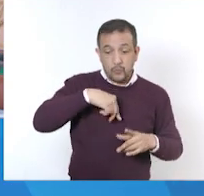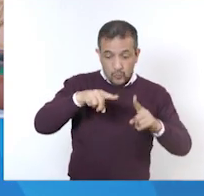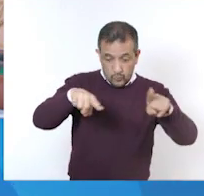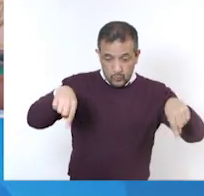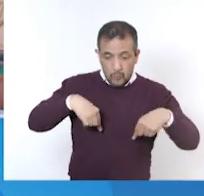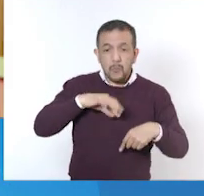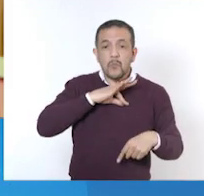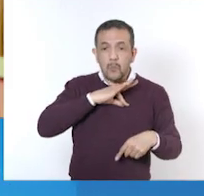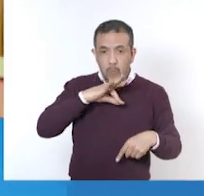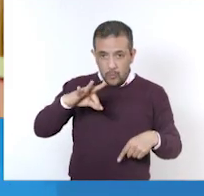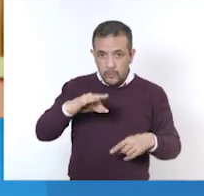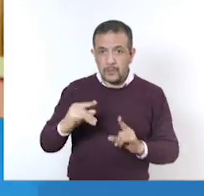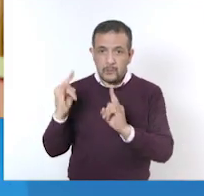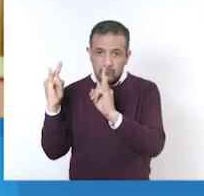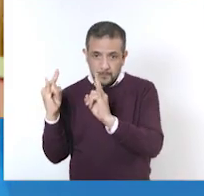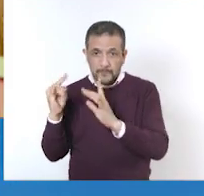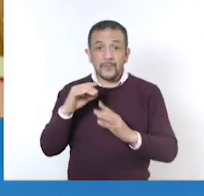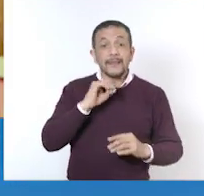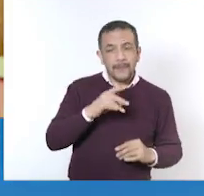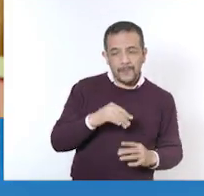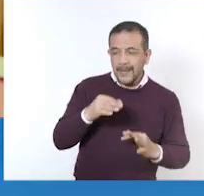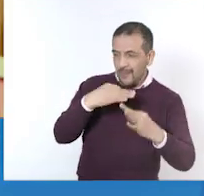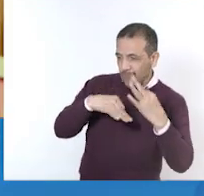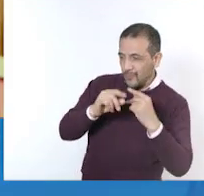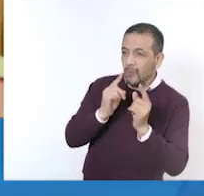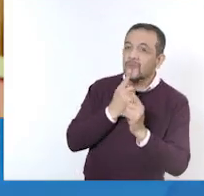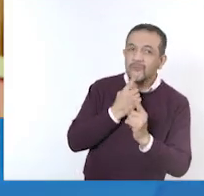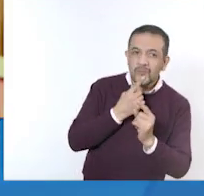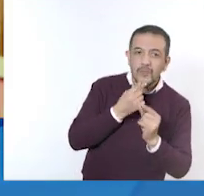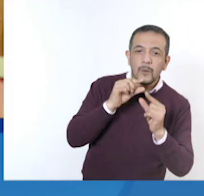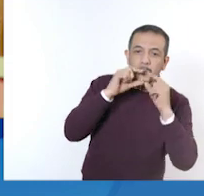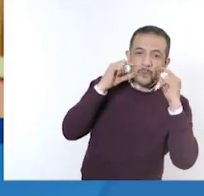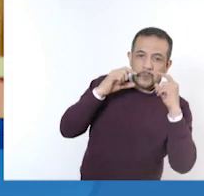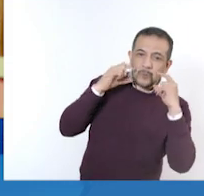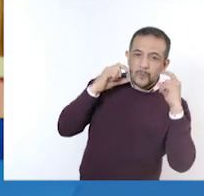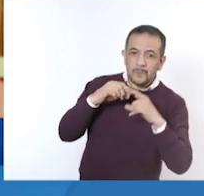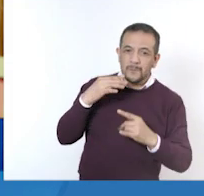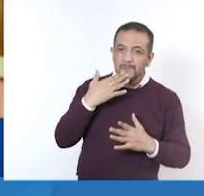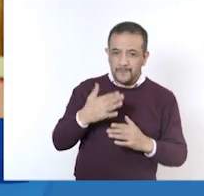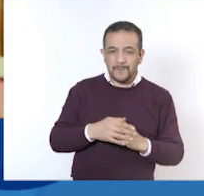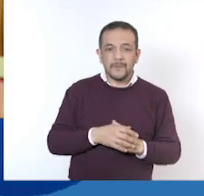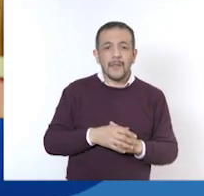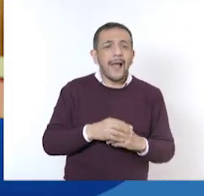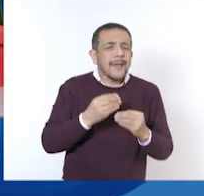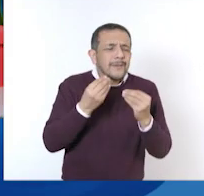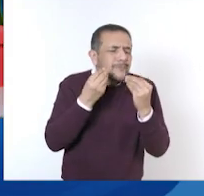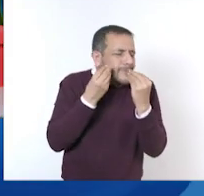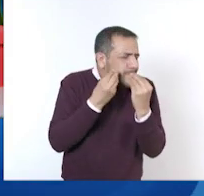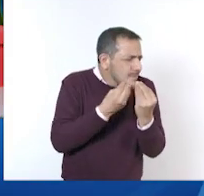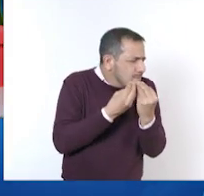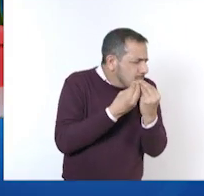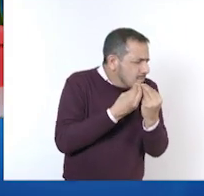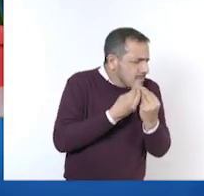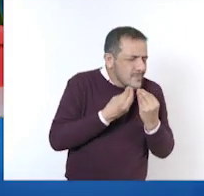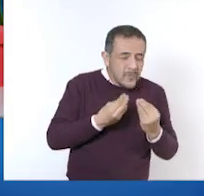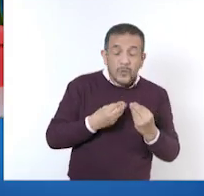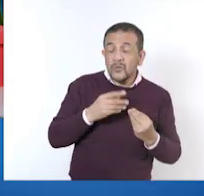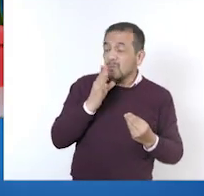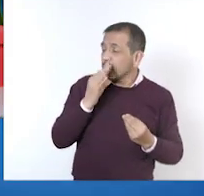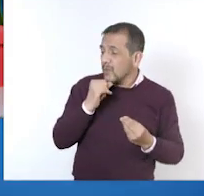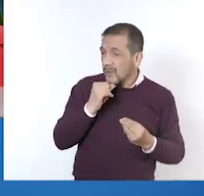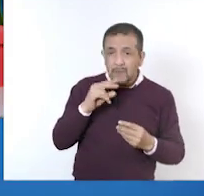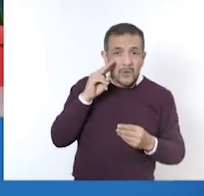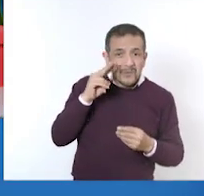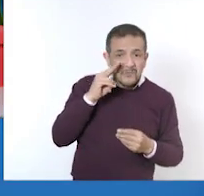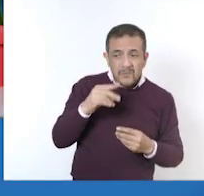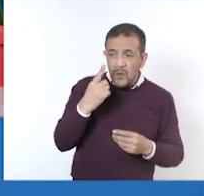nuestra maqueta. Y a todos con tapaboca y sana distancia. ¿Podemos ver otro? Hay muchos y no nos alcanzaría